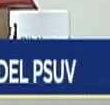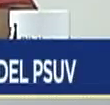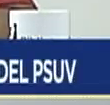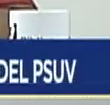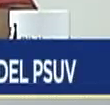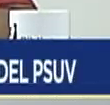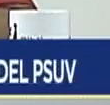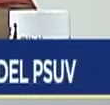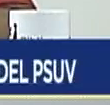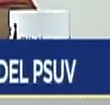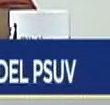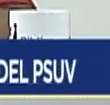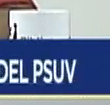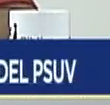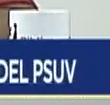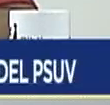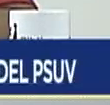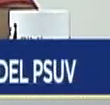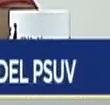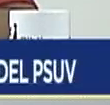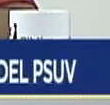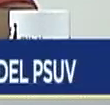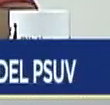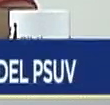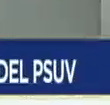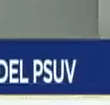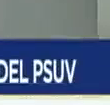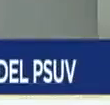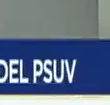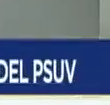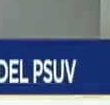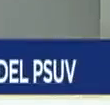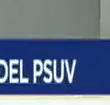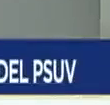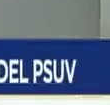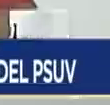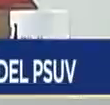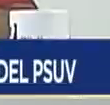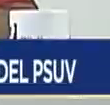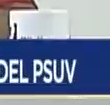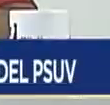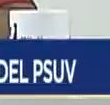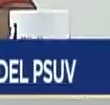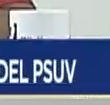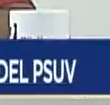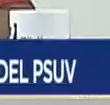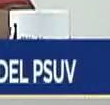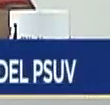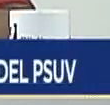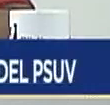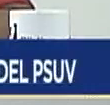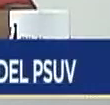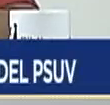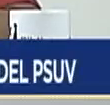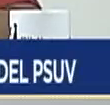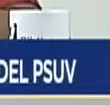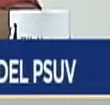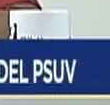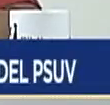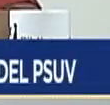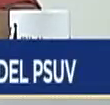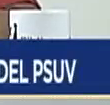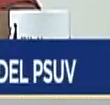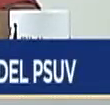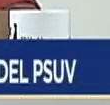O sea, Estados Unidos no puede seguir imponiéndole su capricho al resto de los países, y menos en temas de unión nacional, unión de los pueblos.